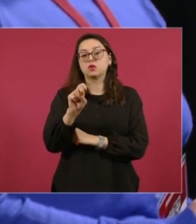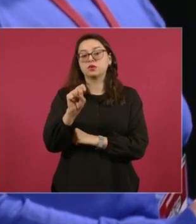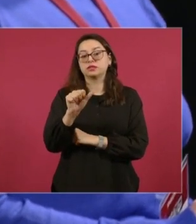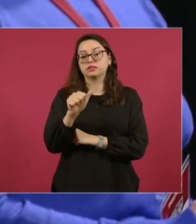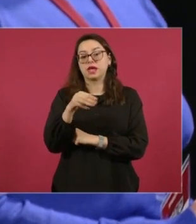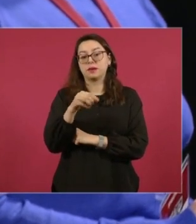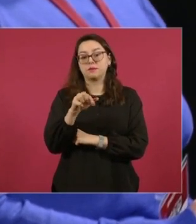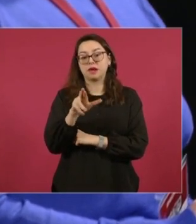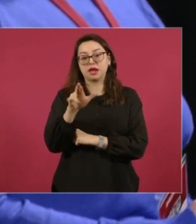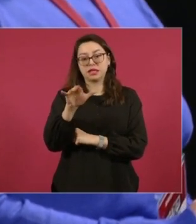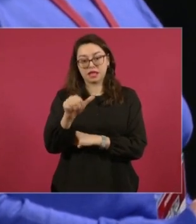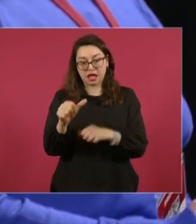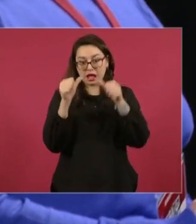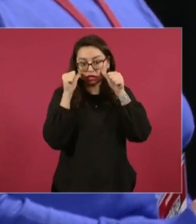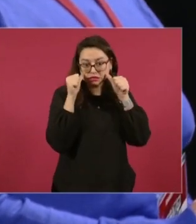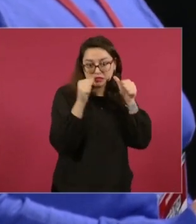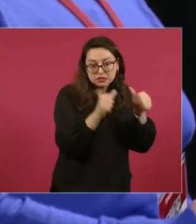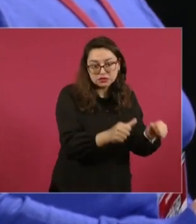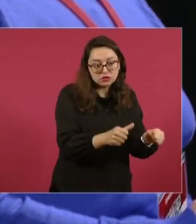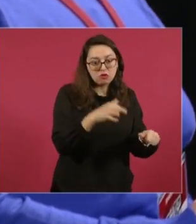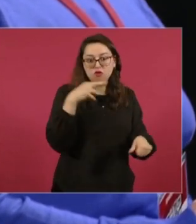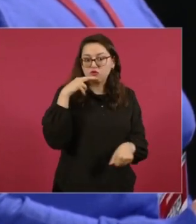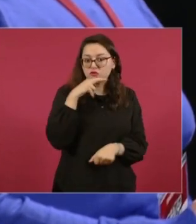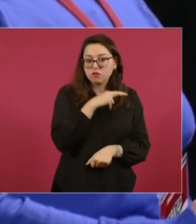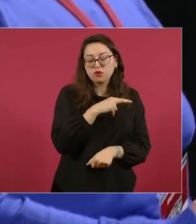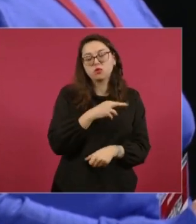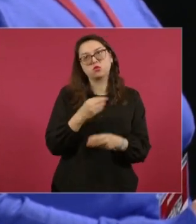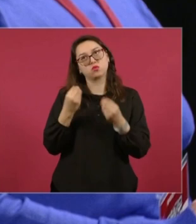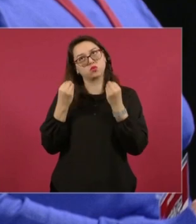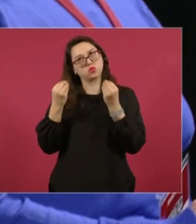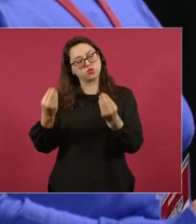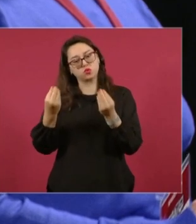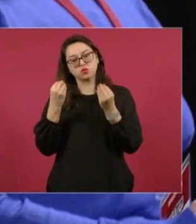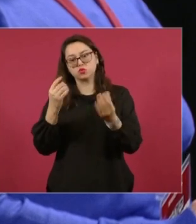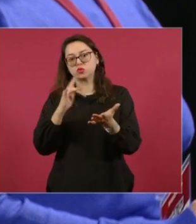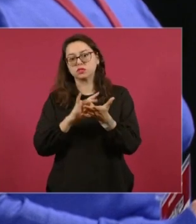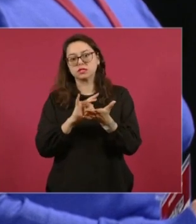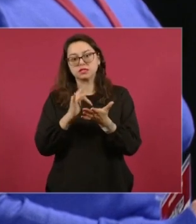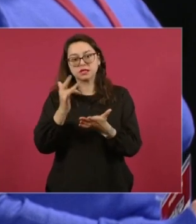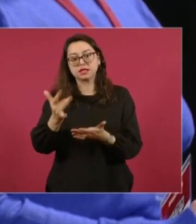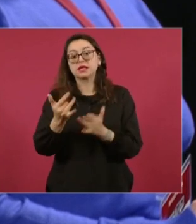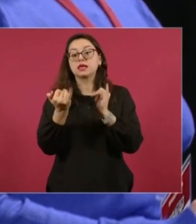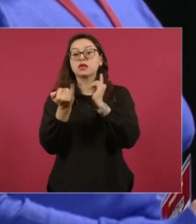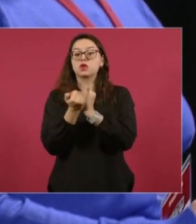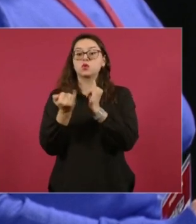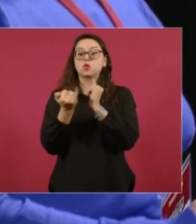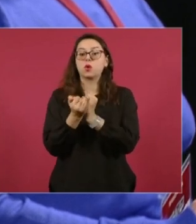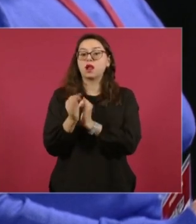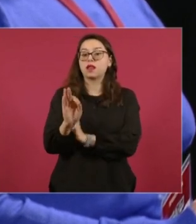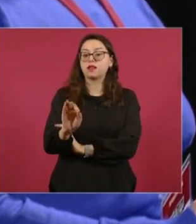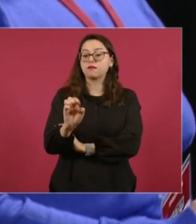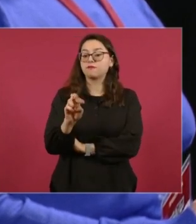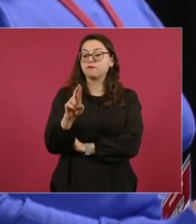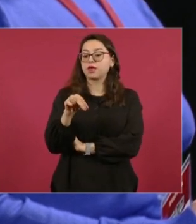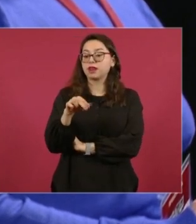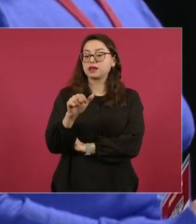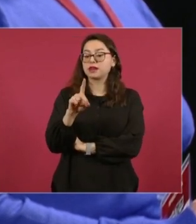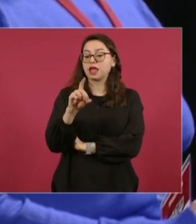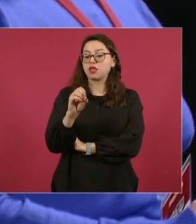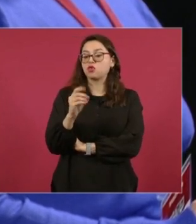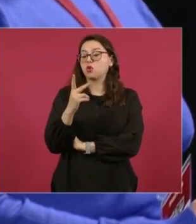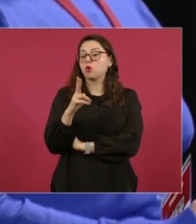mi reconocimiento también por el trabajo y la atención, y Fernando Pulido Kim. ¿Por qué menciono a este